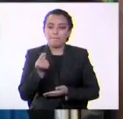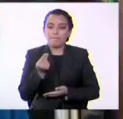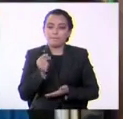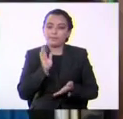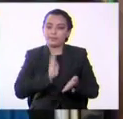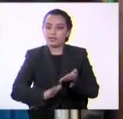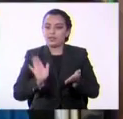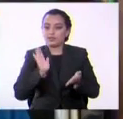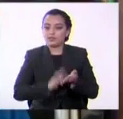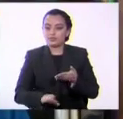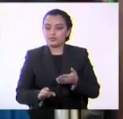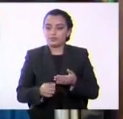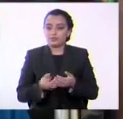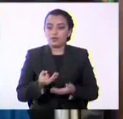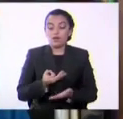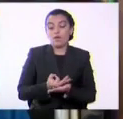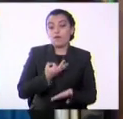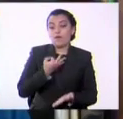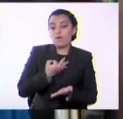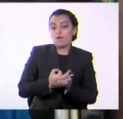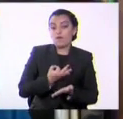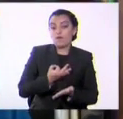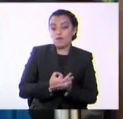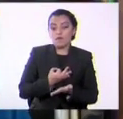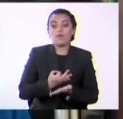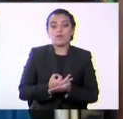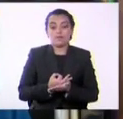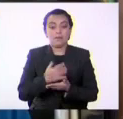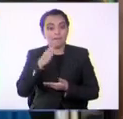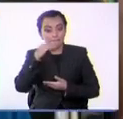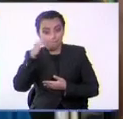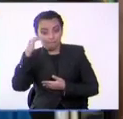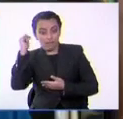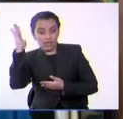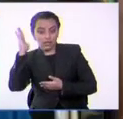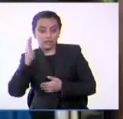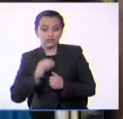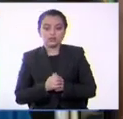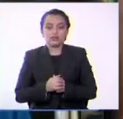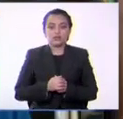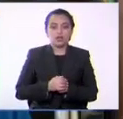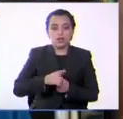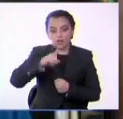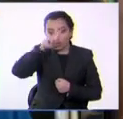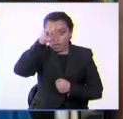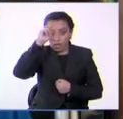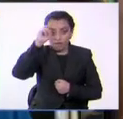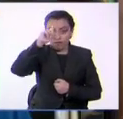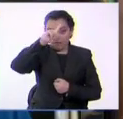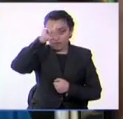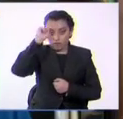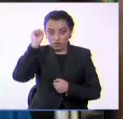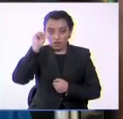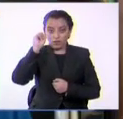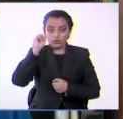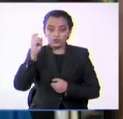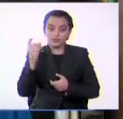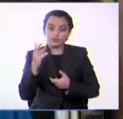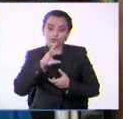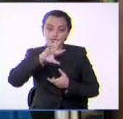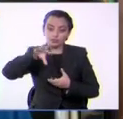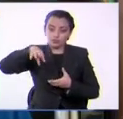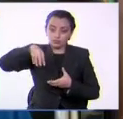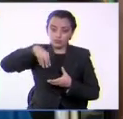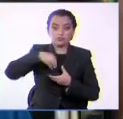para generar riqueza en el territorio y en el país, y también se generan empleos e ingresos para las comunidades en donde se